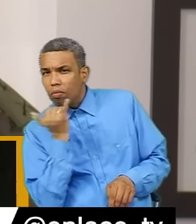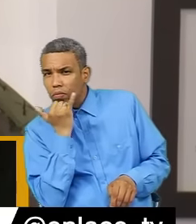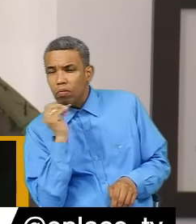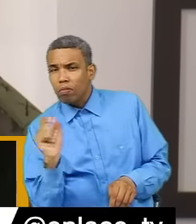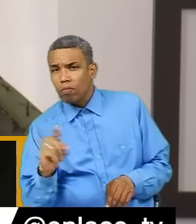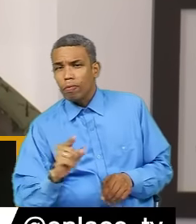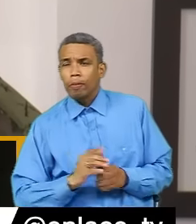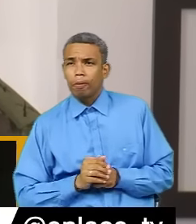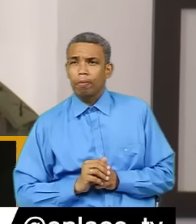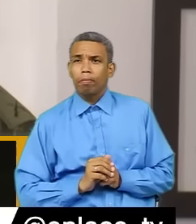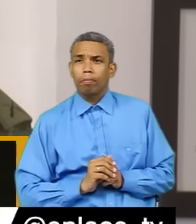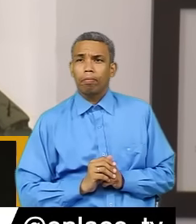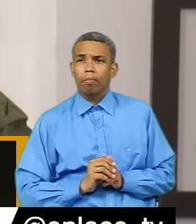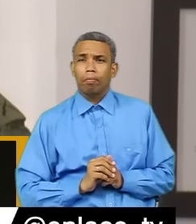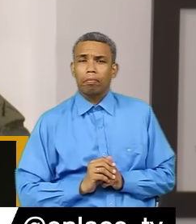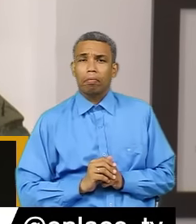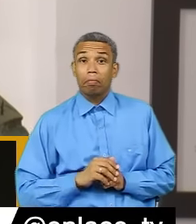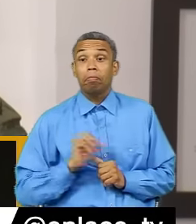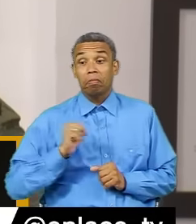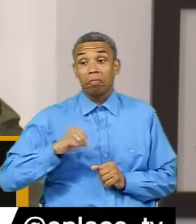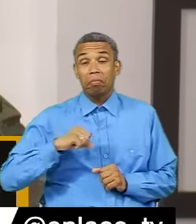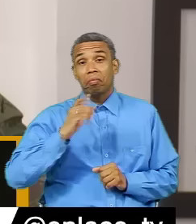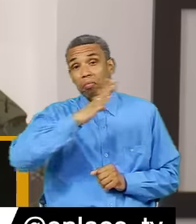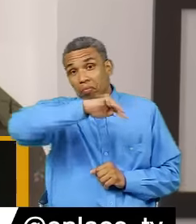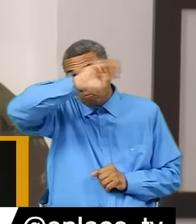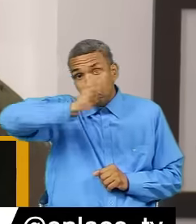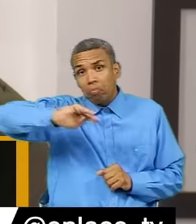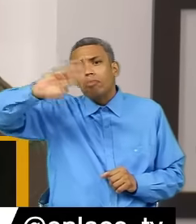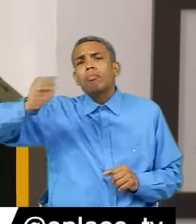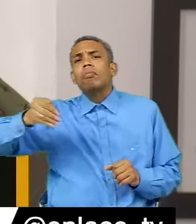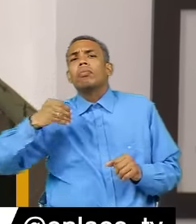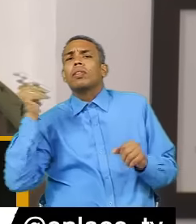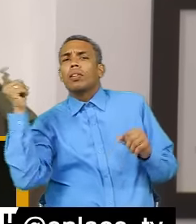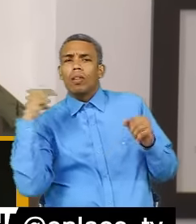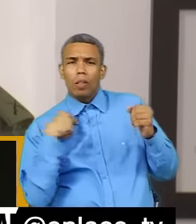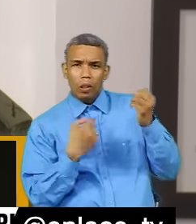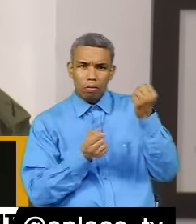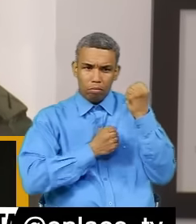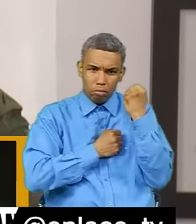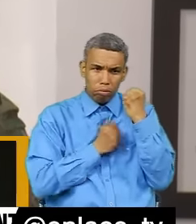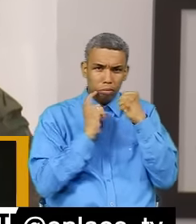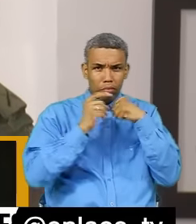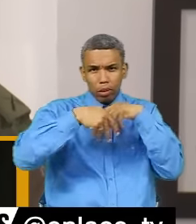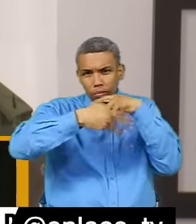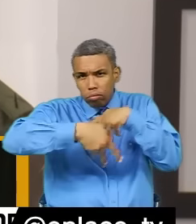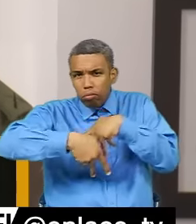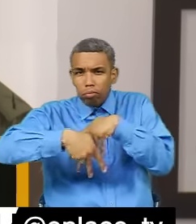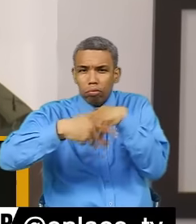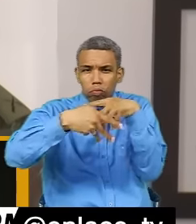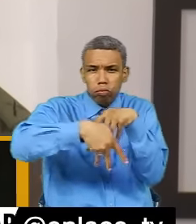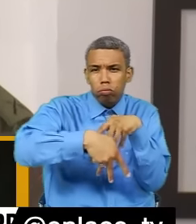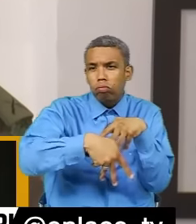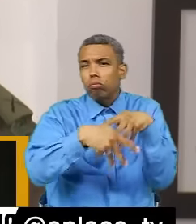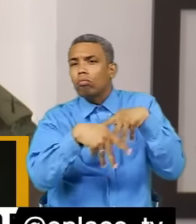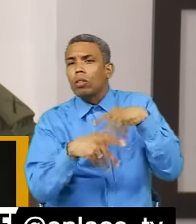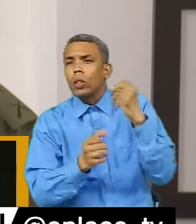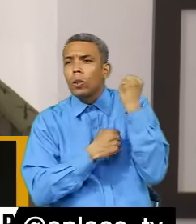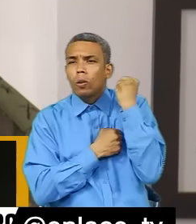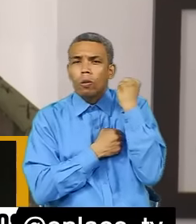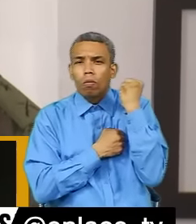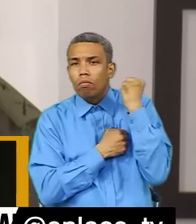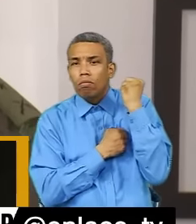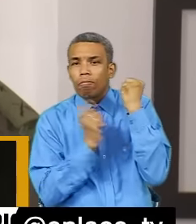batallón ha arrojado unos muy buenos resultados en contra de esto. Ya hemos detectado su modus operandi y de acuerdo a esto,